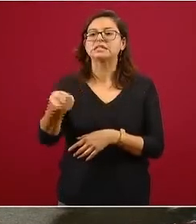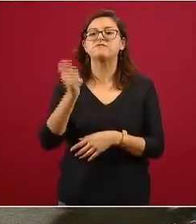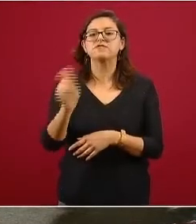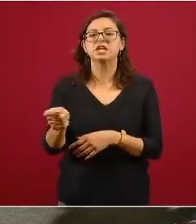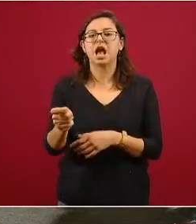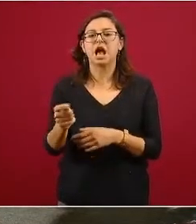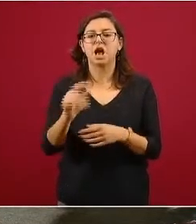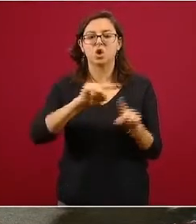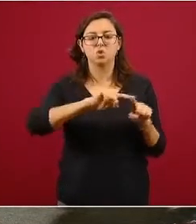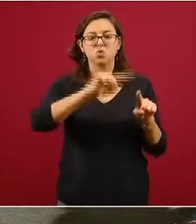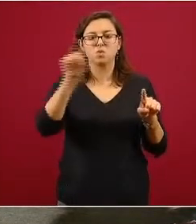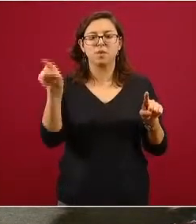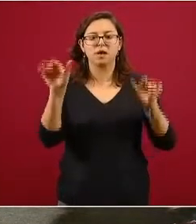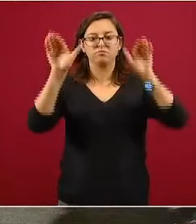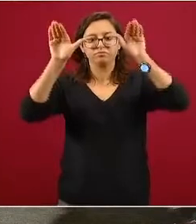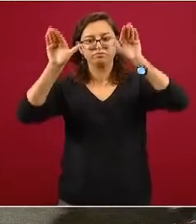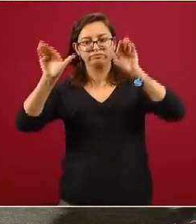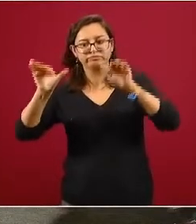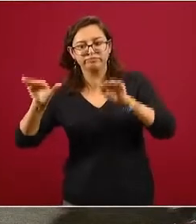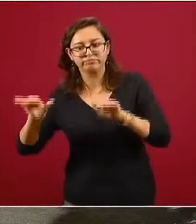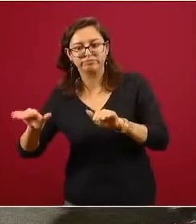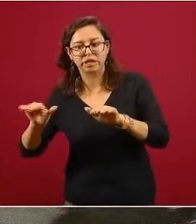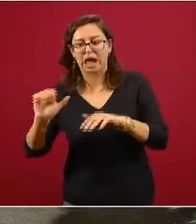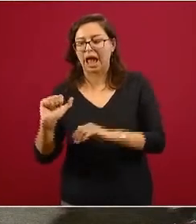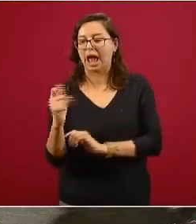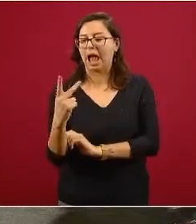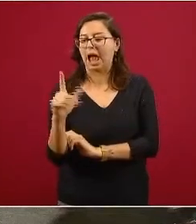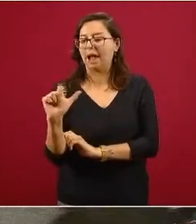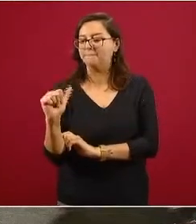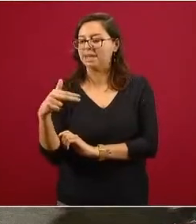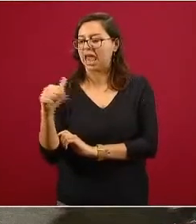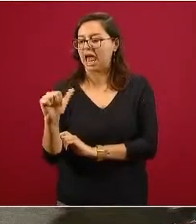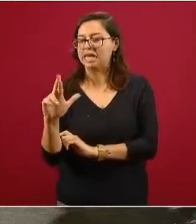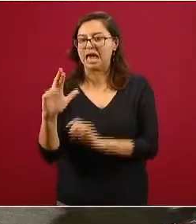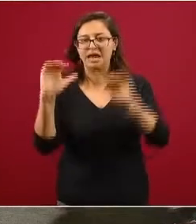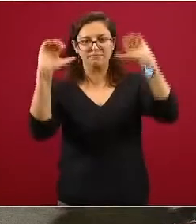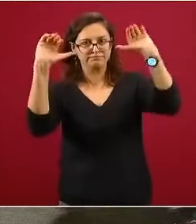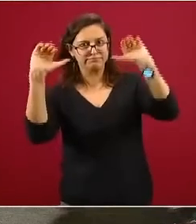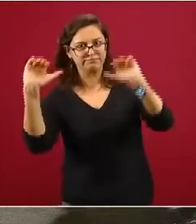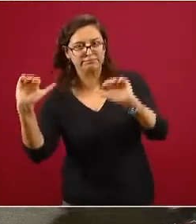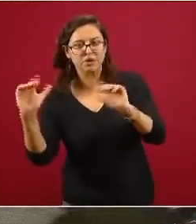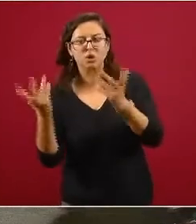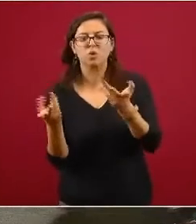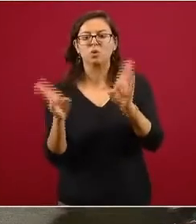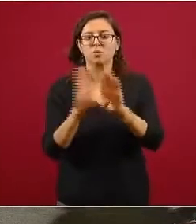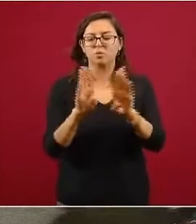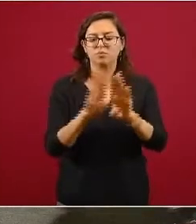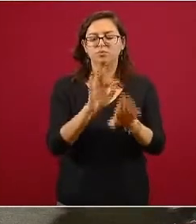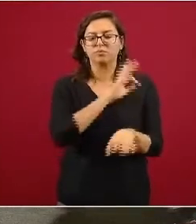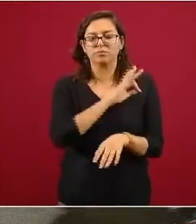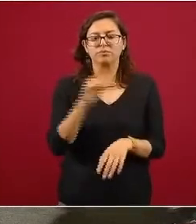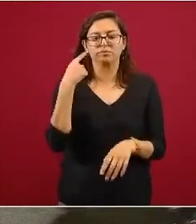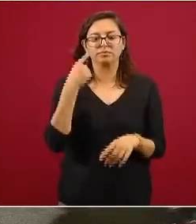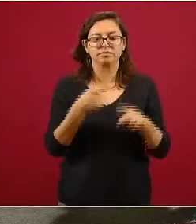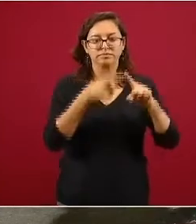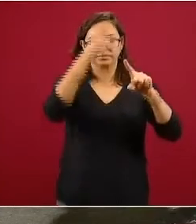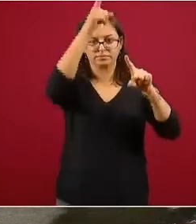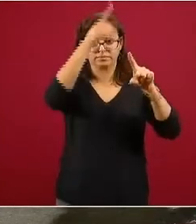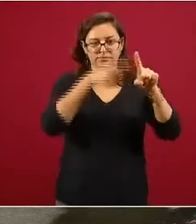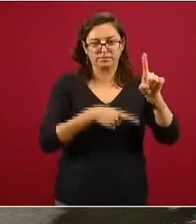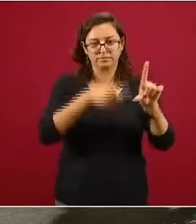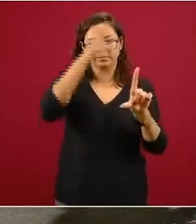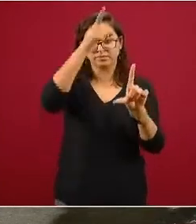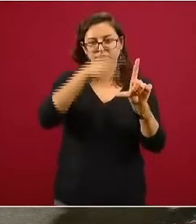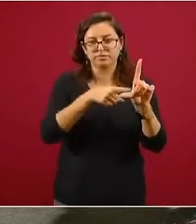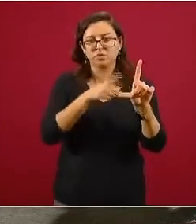curva. Si vemos, bueno, estos son curvas epidémicas, esto es el tiempo, esto es la cantidad de casos